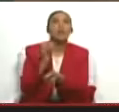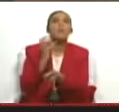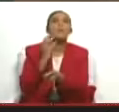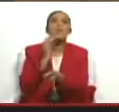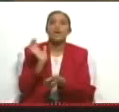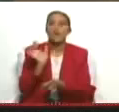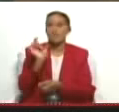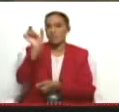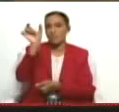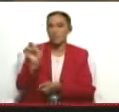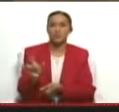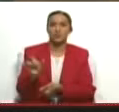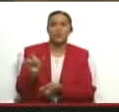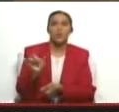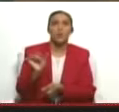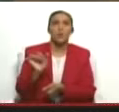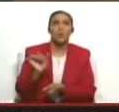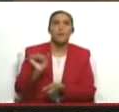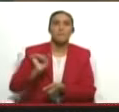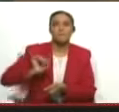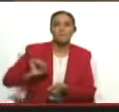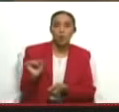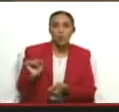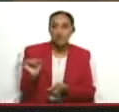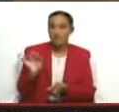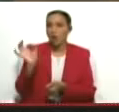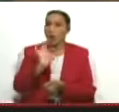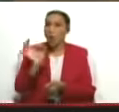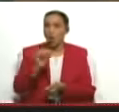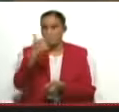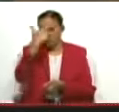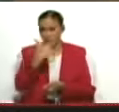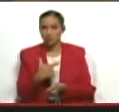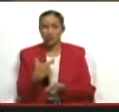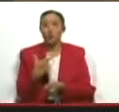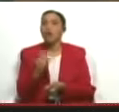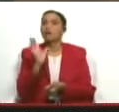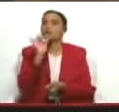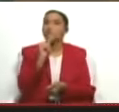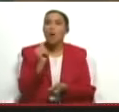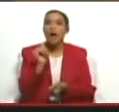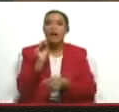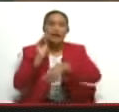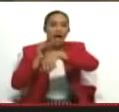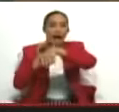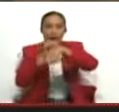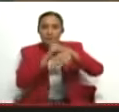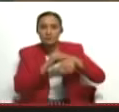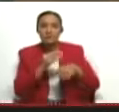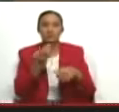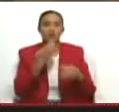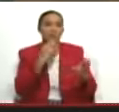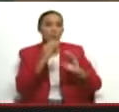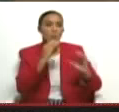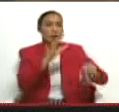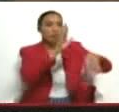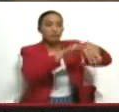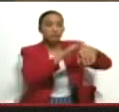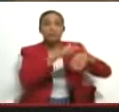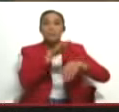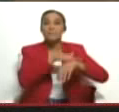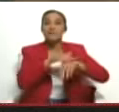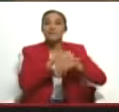aprehensor que no comunica ni siquiera en este caso al titular de la acción penal el Ministerio